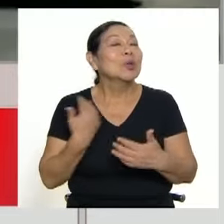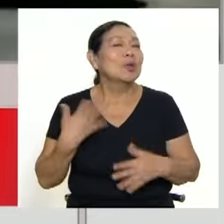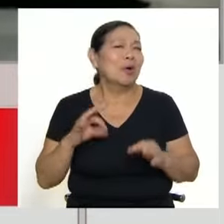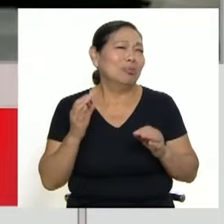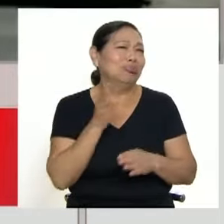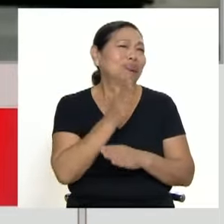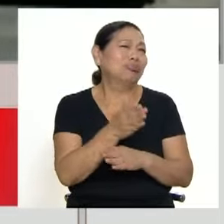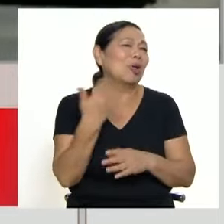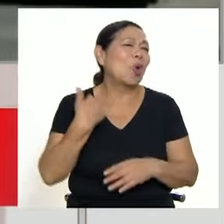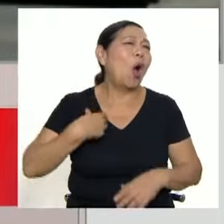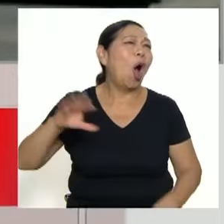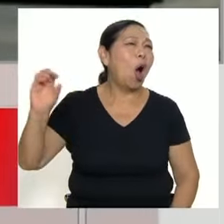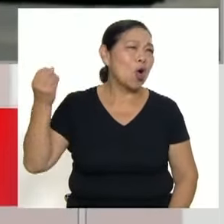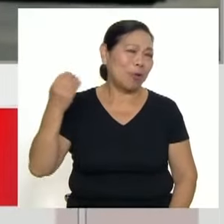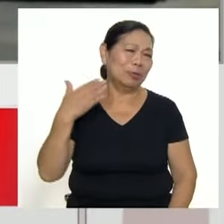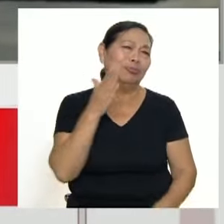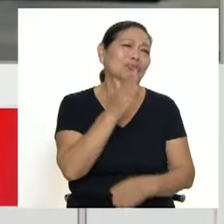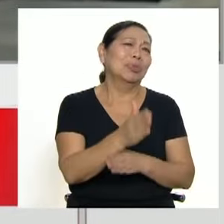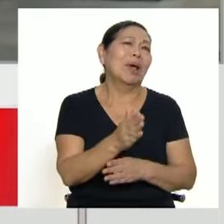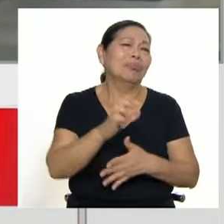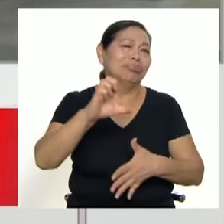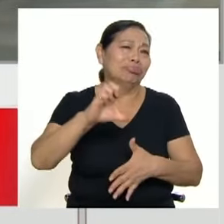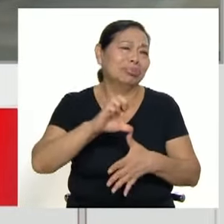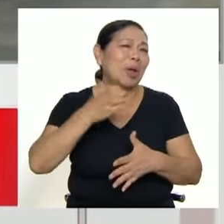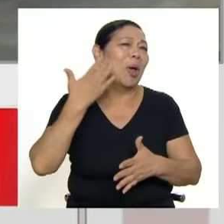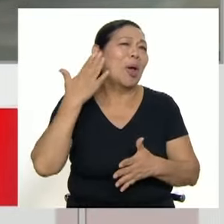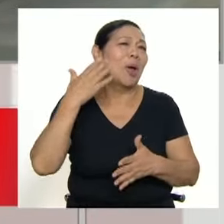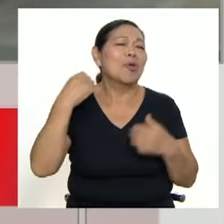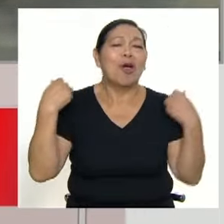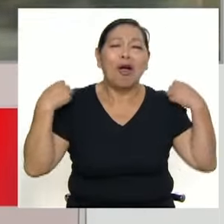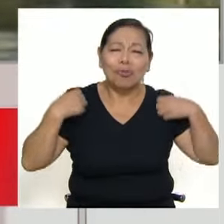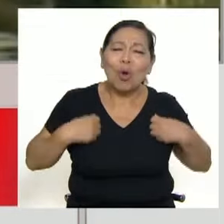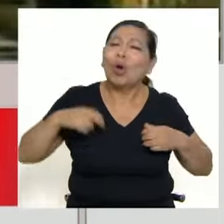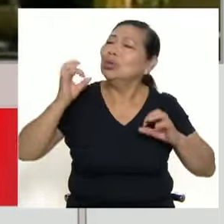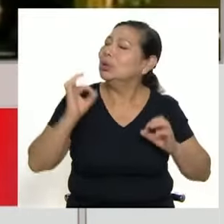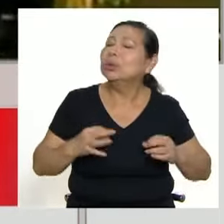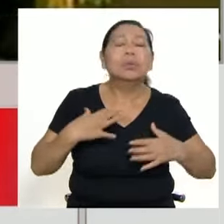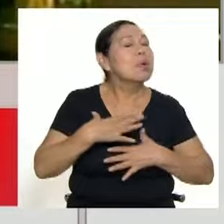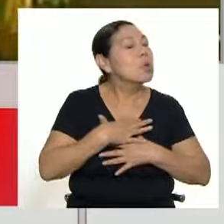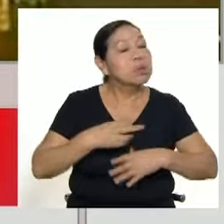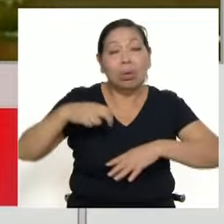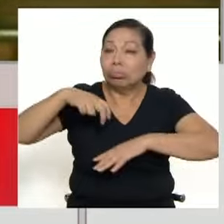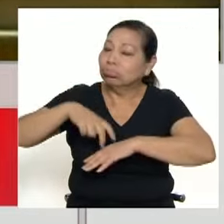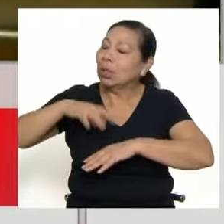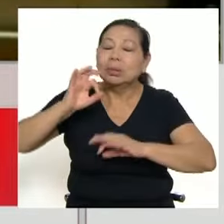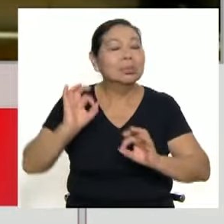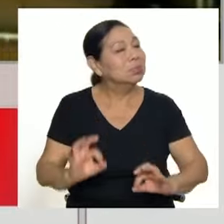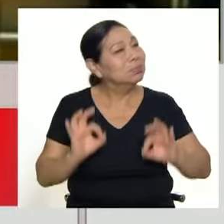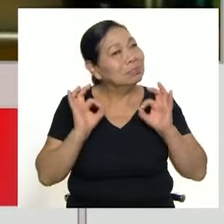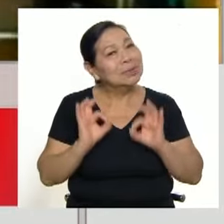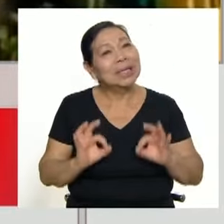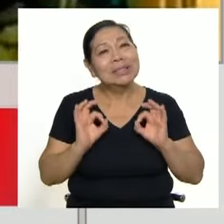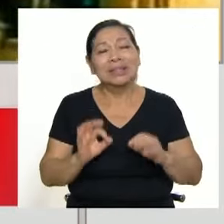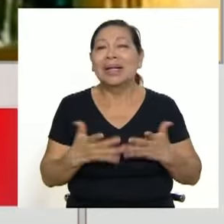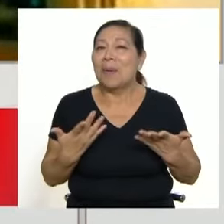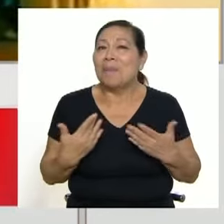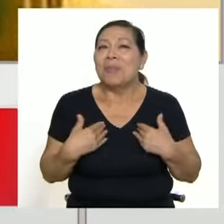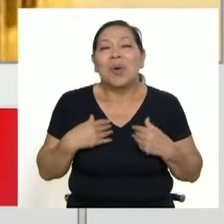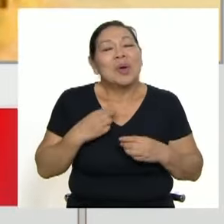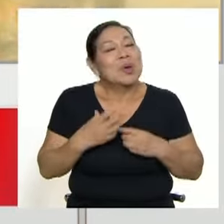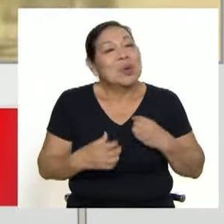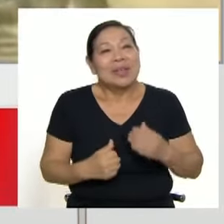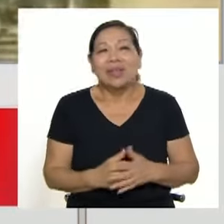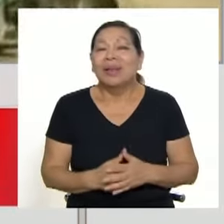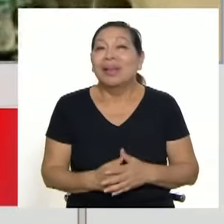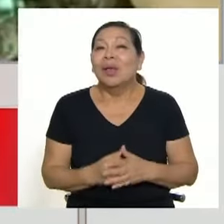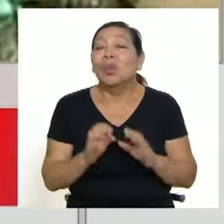viajaba siempre desde chiquillo, me había ido por Sudamérica, incluso de mochilero, ¿no? Entonces me gustaba viajar, siempre estaba y sigo en mi mundo.